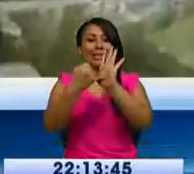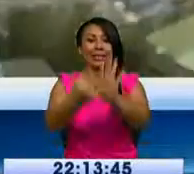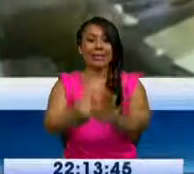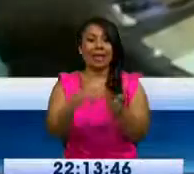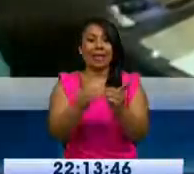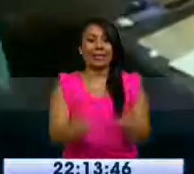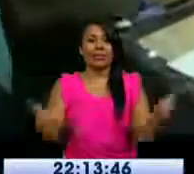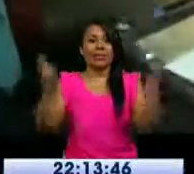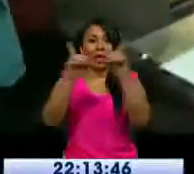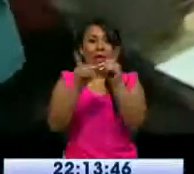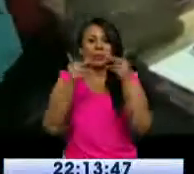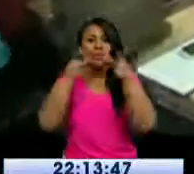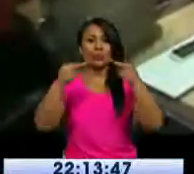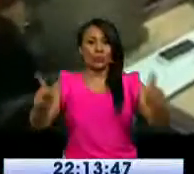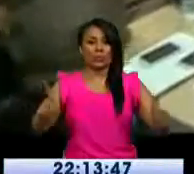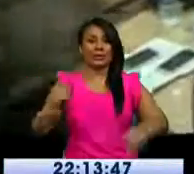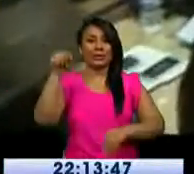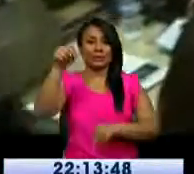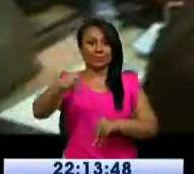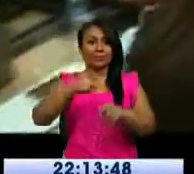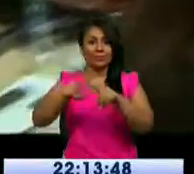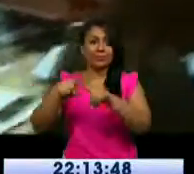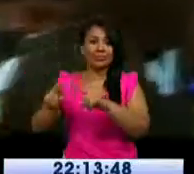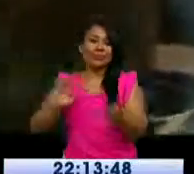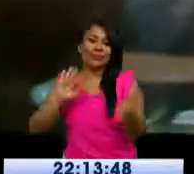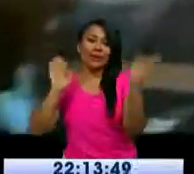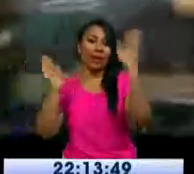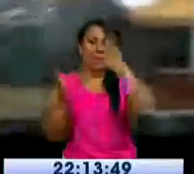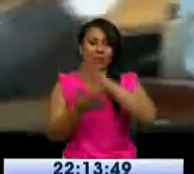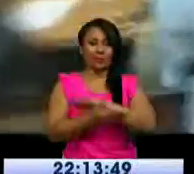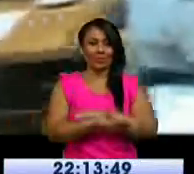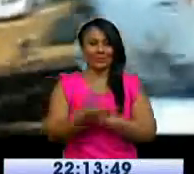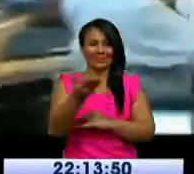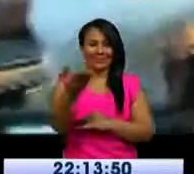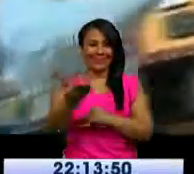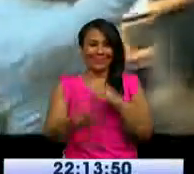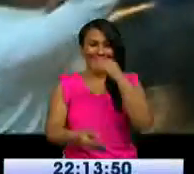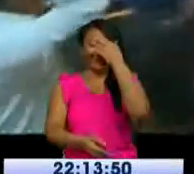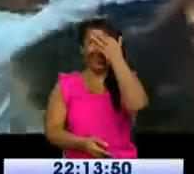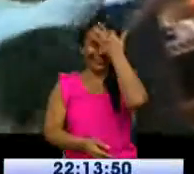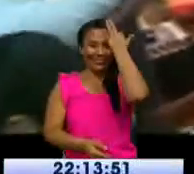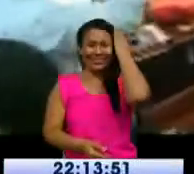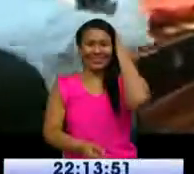Públicos. Estos, algunos de los cambios, informó Héctor Romero.